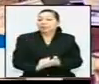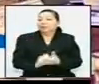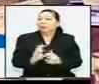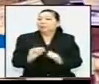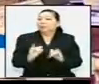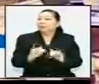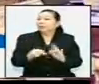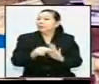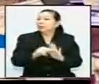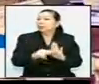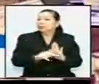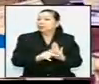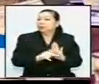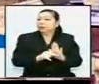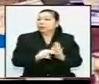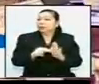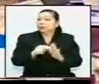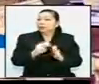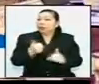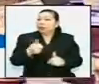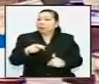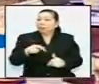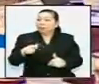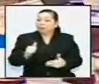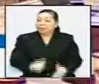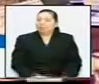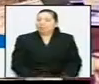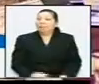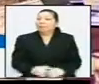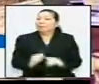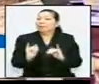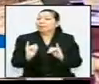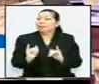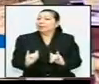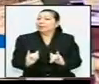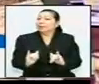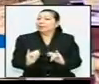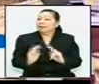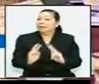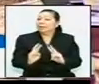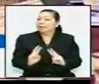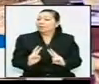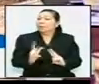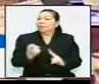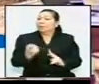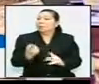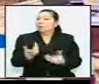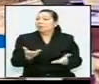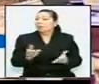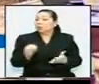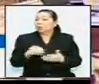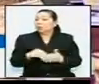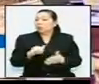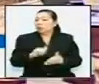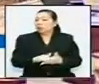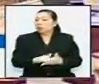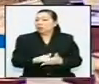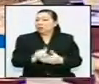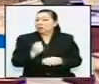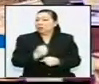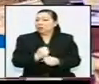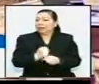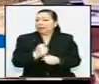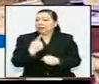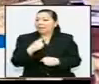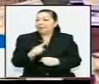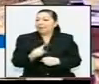se incumplió la normatividad de APP aplicable, dejando así de velar por el debido cumplimiento de las funciones